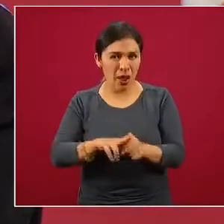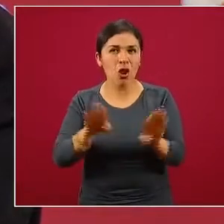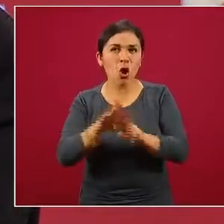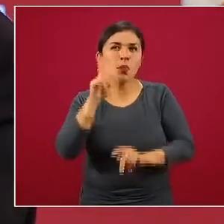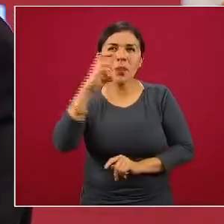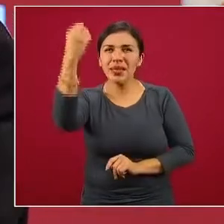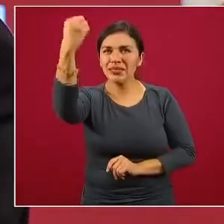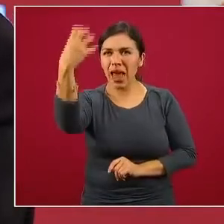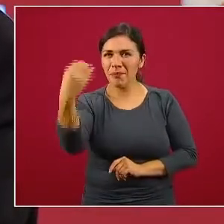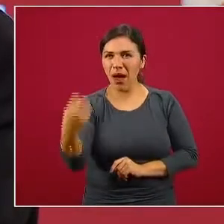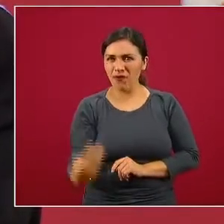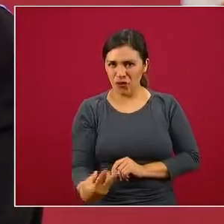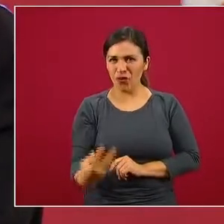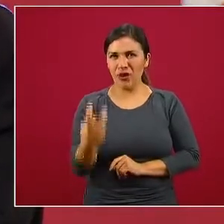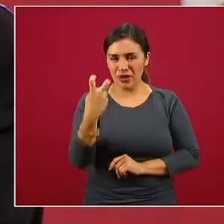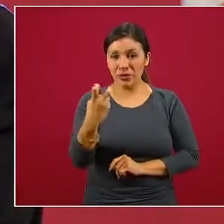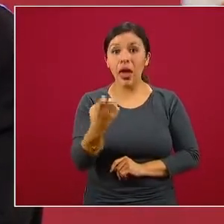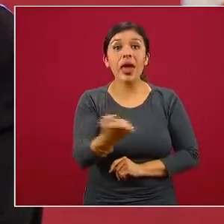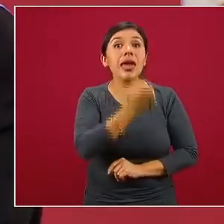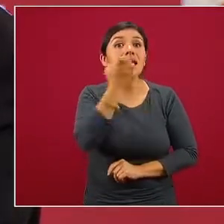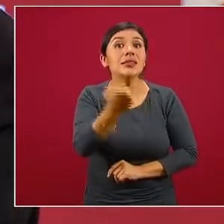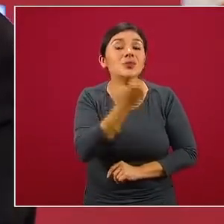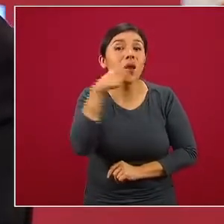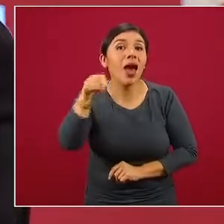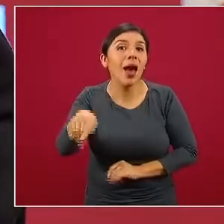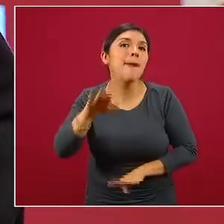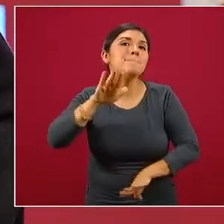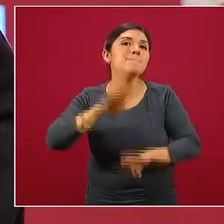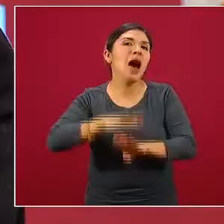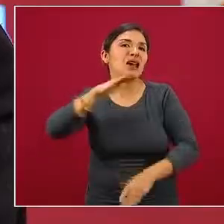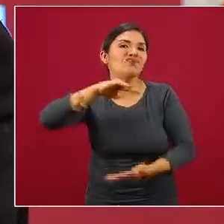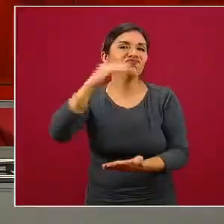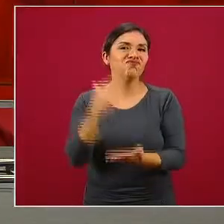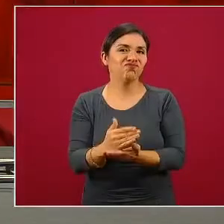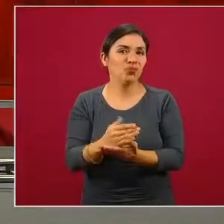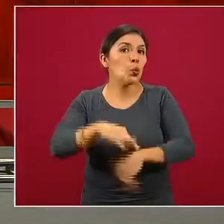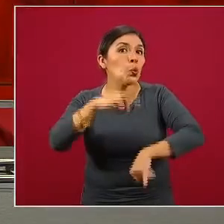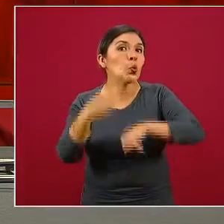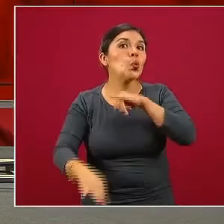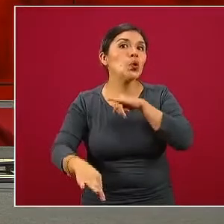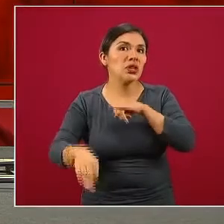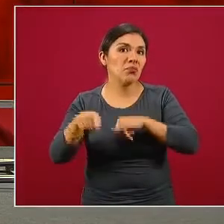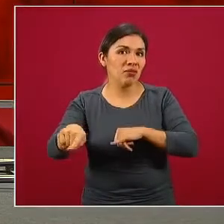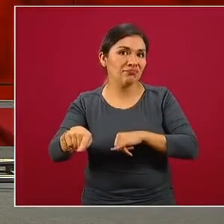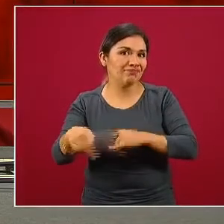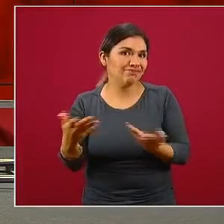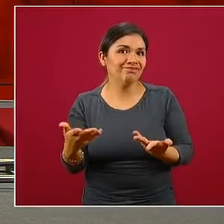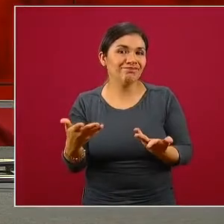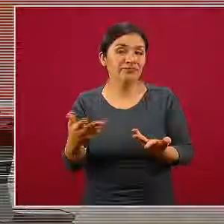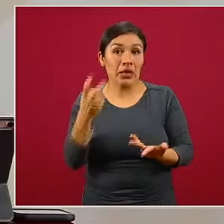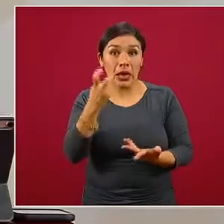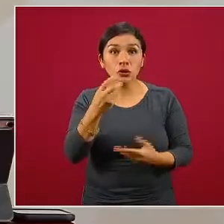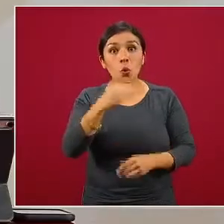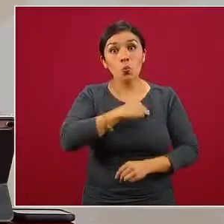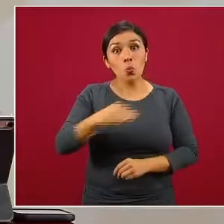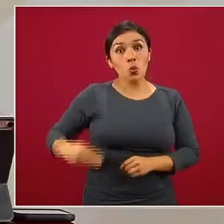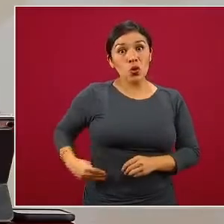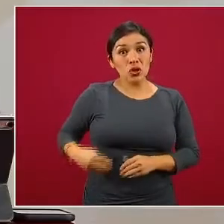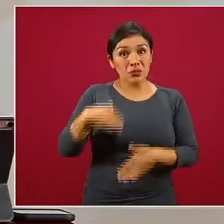semáforo, escuelas es la que se enfrenta a la mayor restricción, la última que quisiéramos. En estos